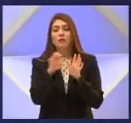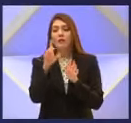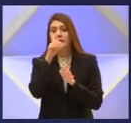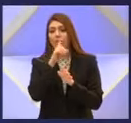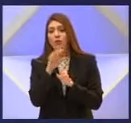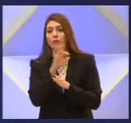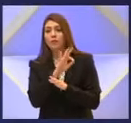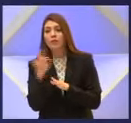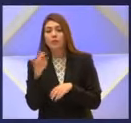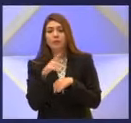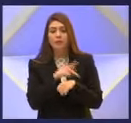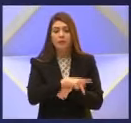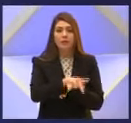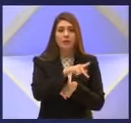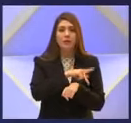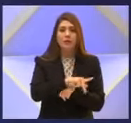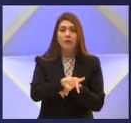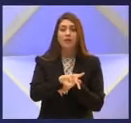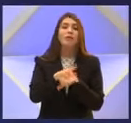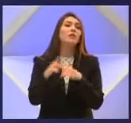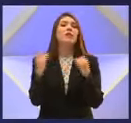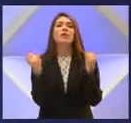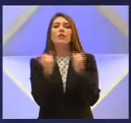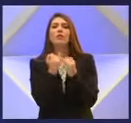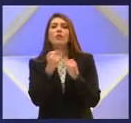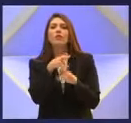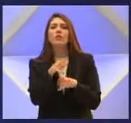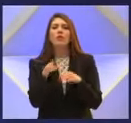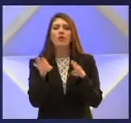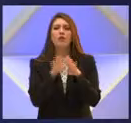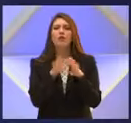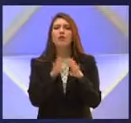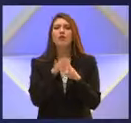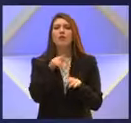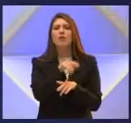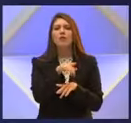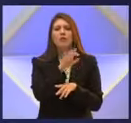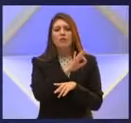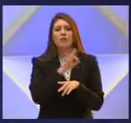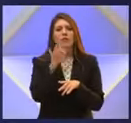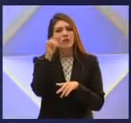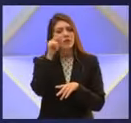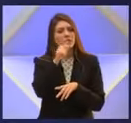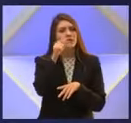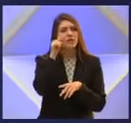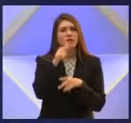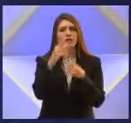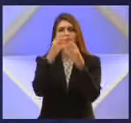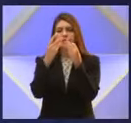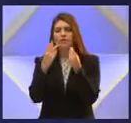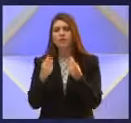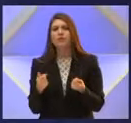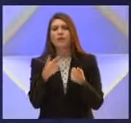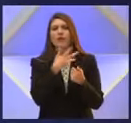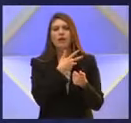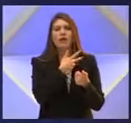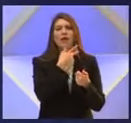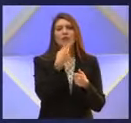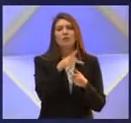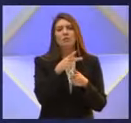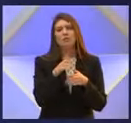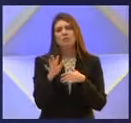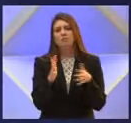seguir aumentando la precisión con la cual se pueden identificar partículas en el espacio alrededor de 300